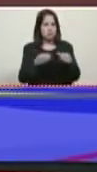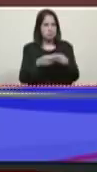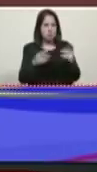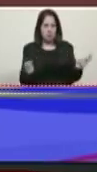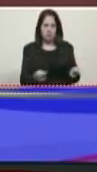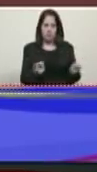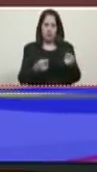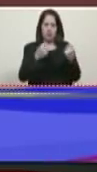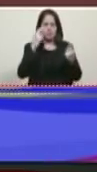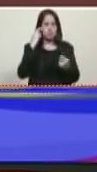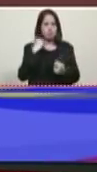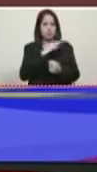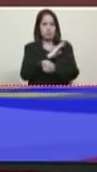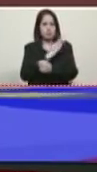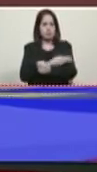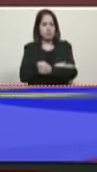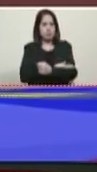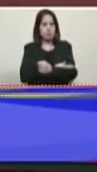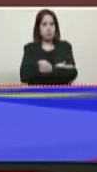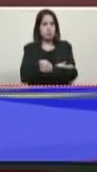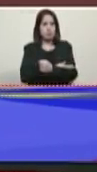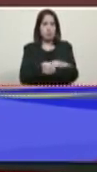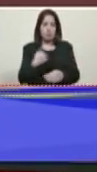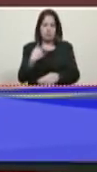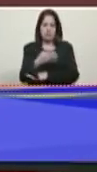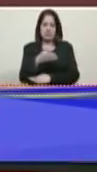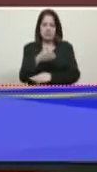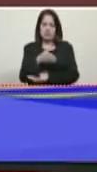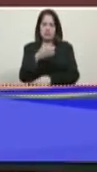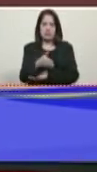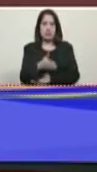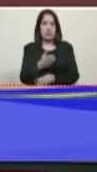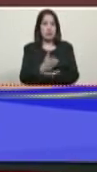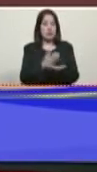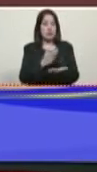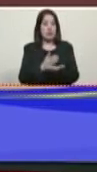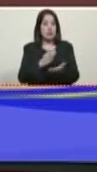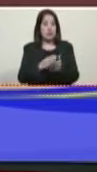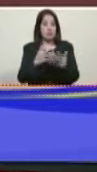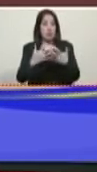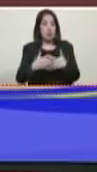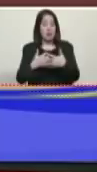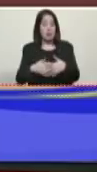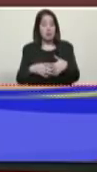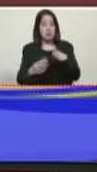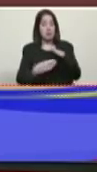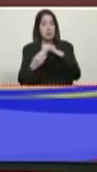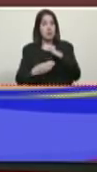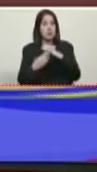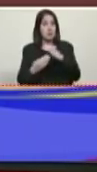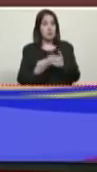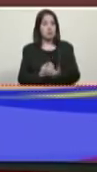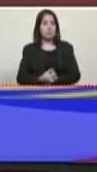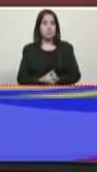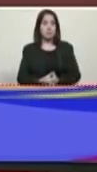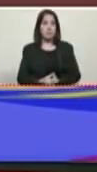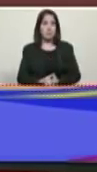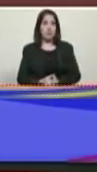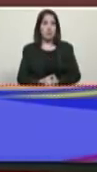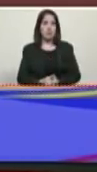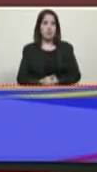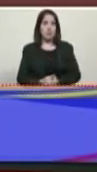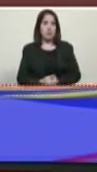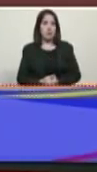fuerza bolivariana de los trabajadores iba mucho a las empresas básicas de guayana y ahora con uno ve